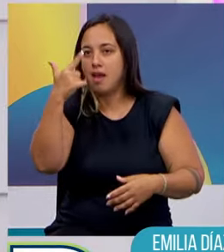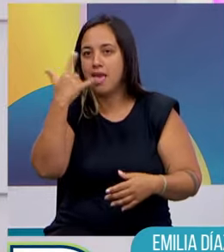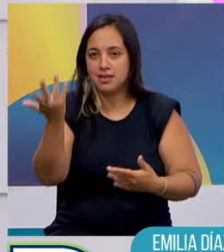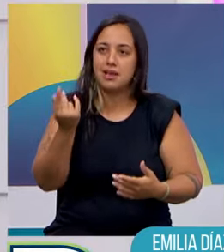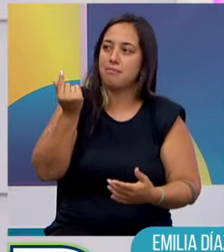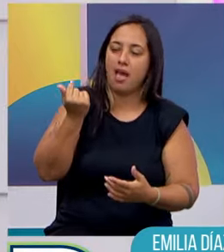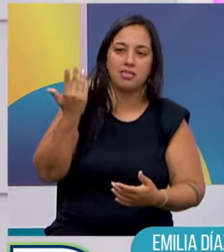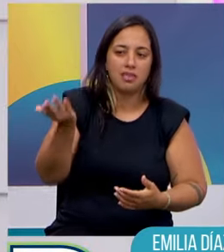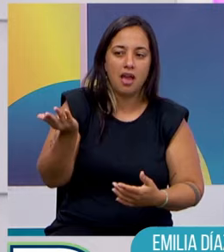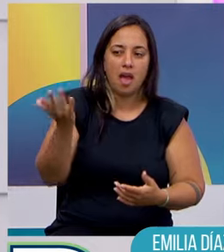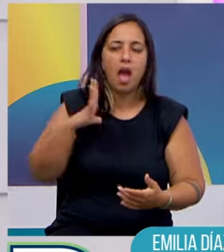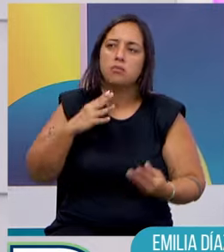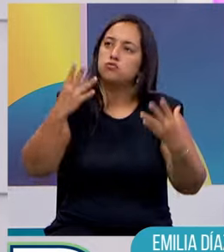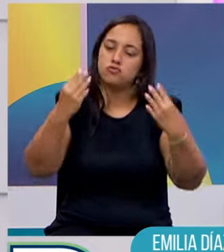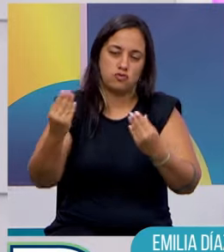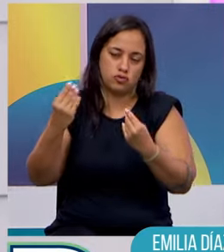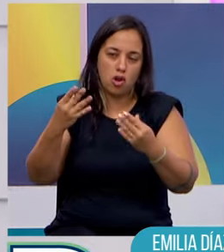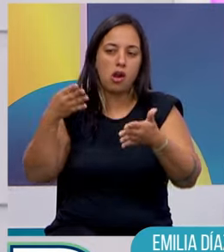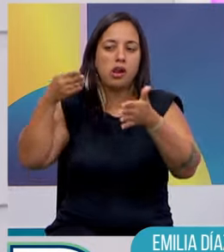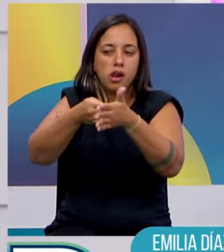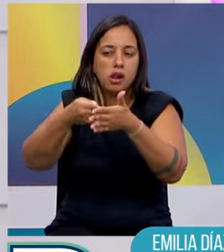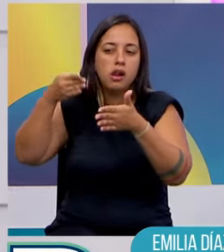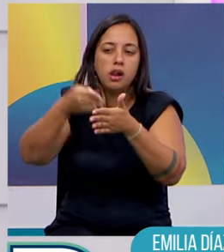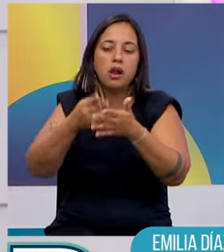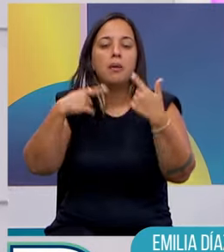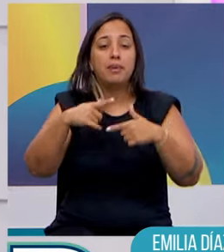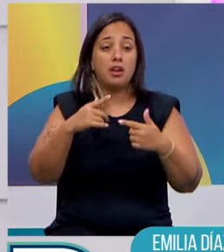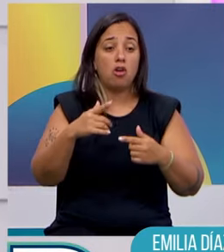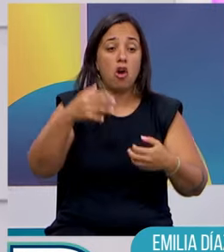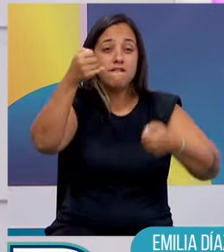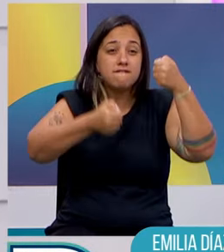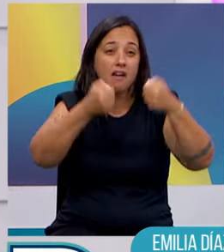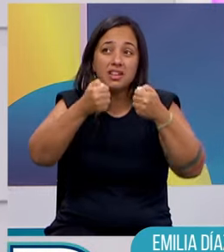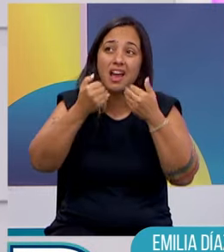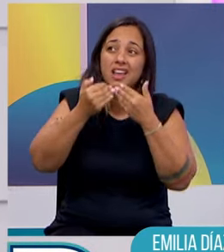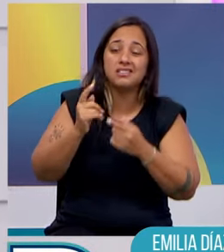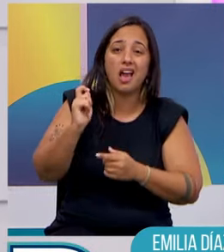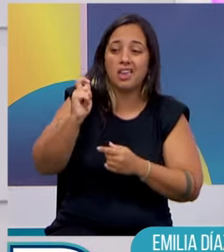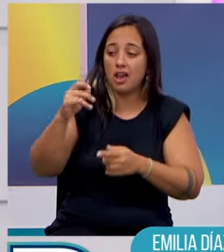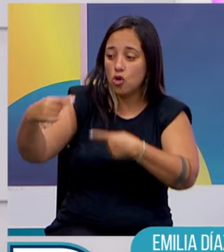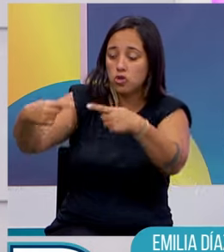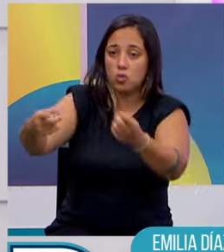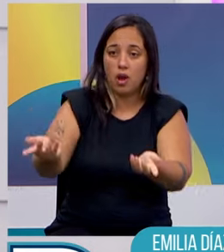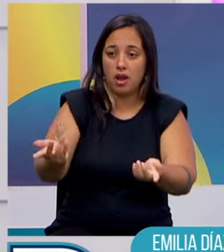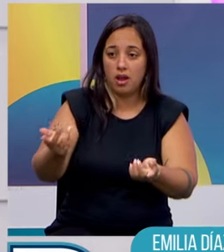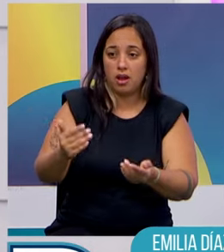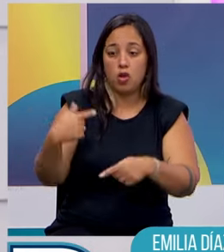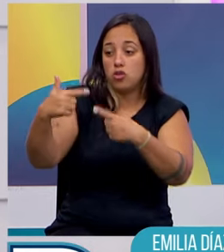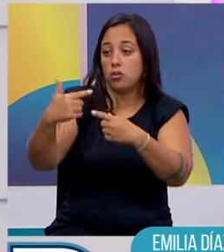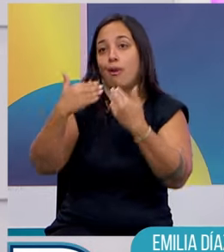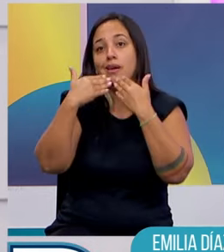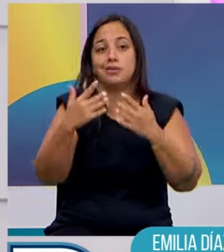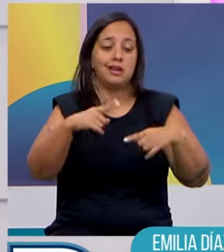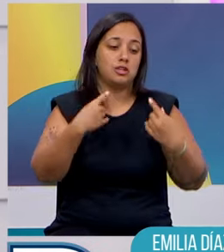te vas a enfrentar, pero si no, nosotros, ¿la industria de quién vive? Sí, de nosotros. De la ciudadanía. De lo que consumís vos en tu casa, de